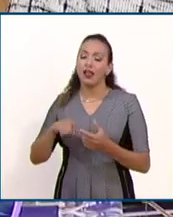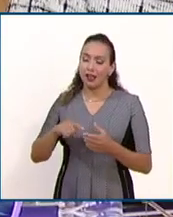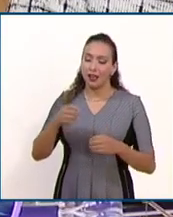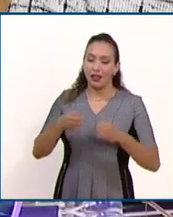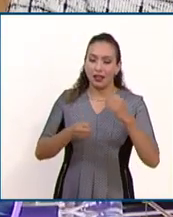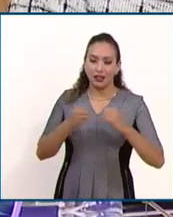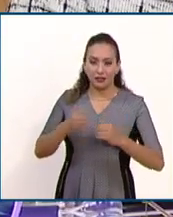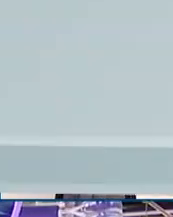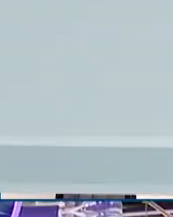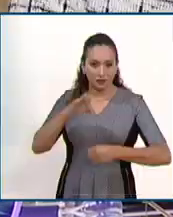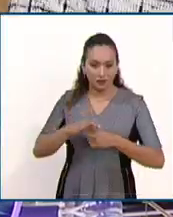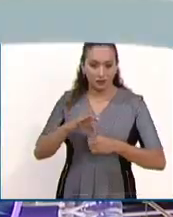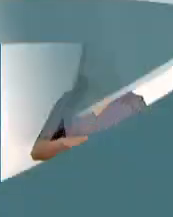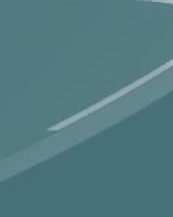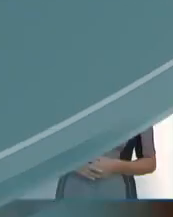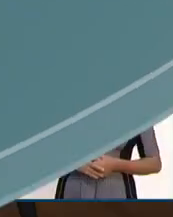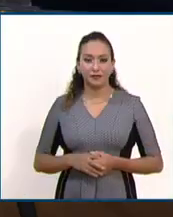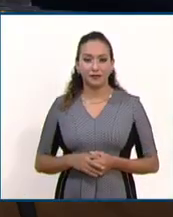Electoral.